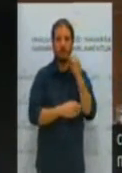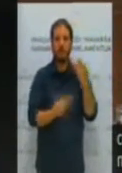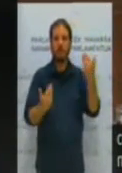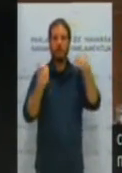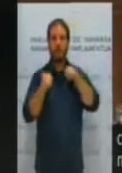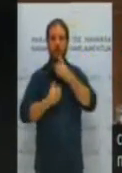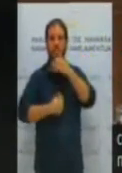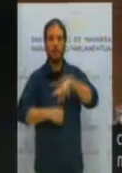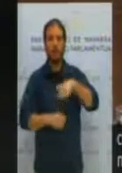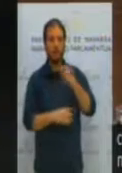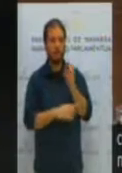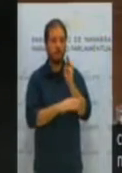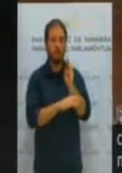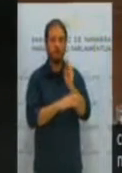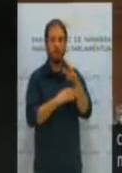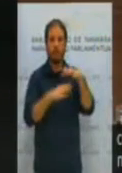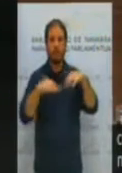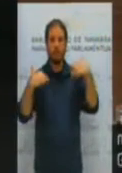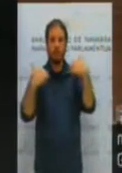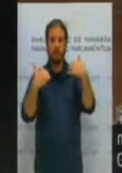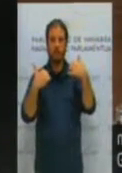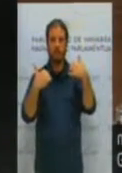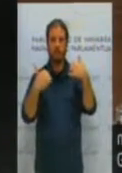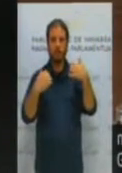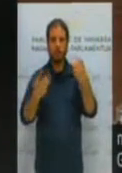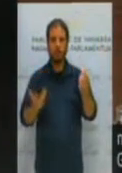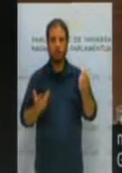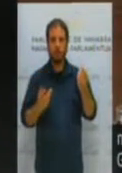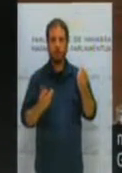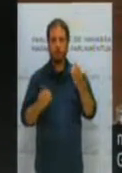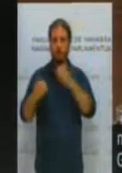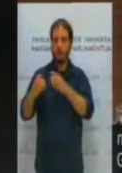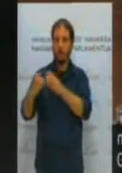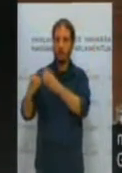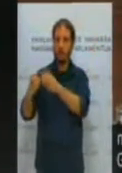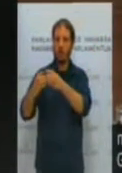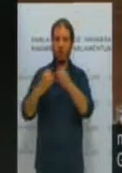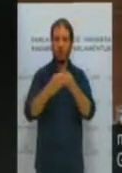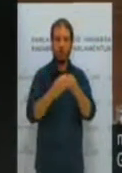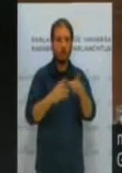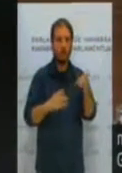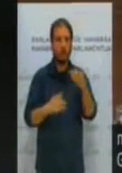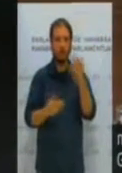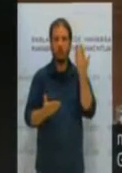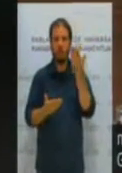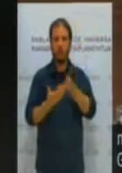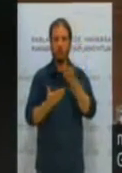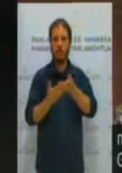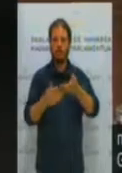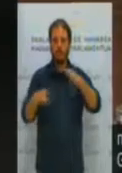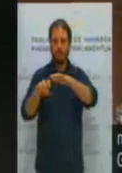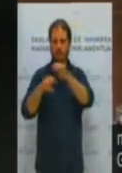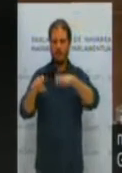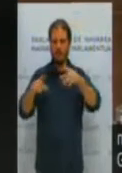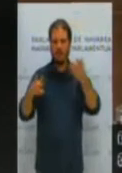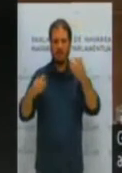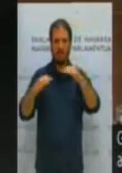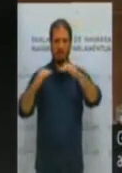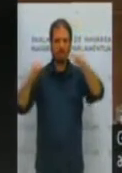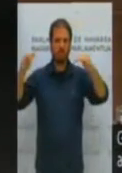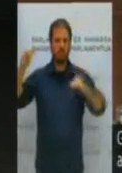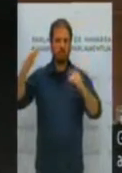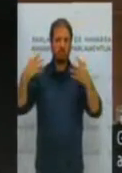responsabilidad de los grupos que propusieron esa mayoría casi inalcanzable en torno a ese acuerdo, y